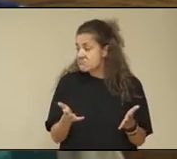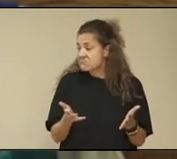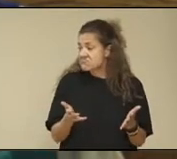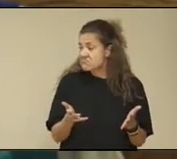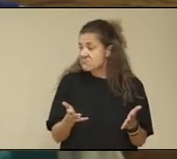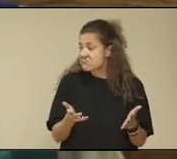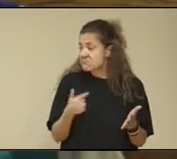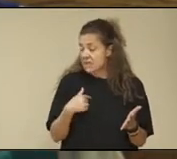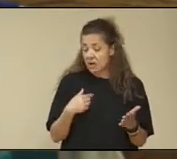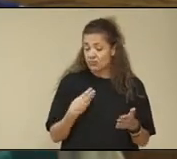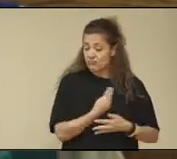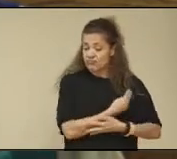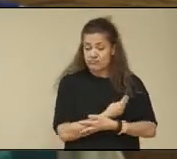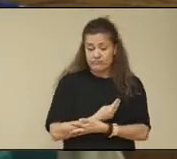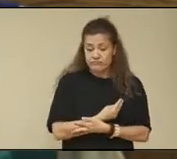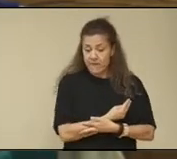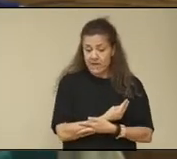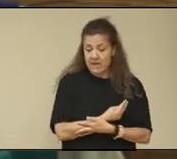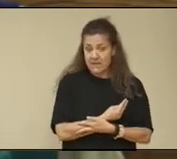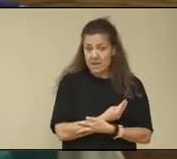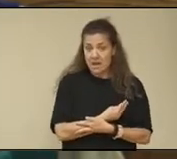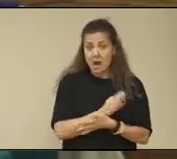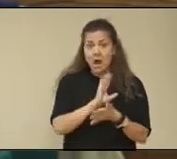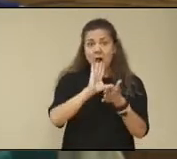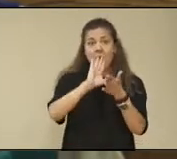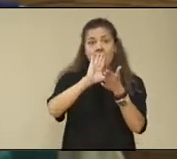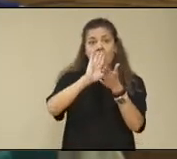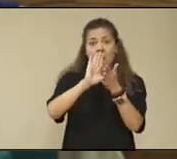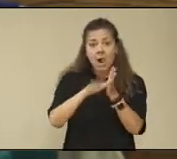en la de los bebés se ha tardado 2 años. En lo de los